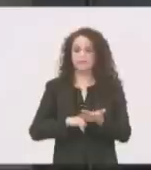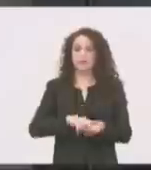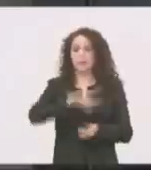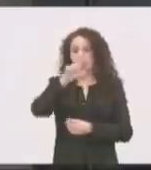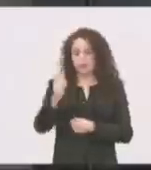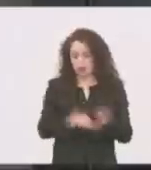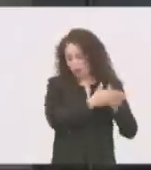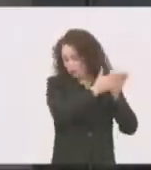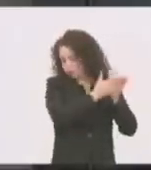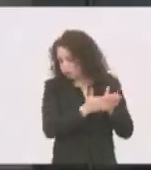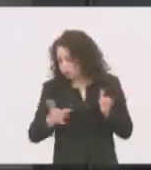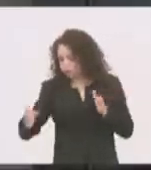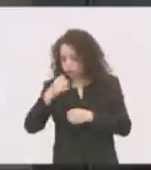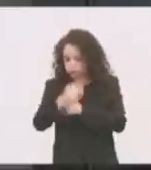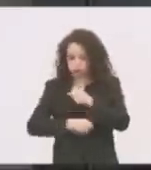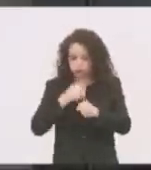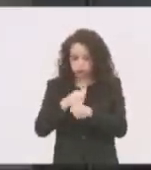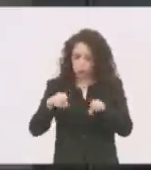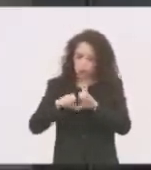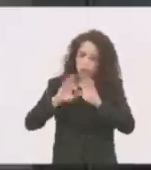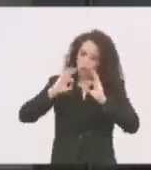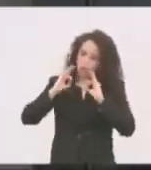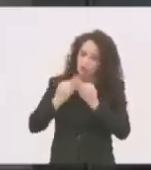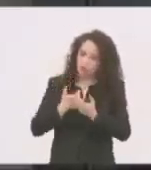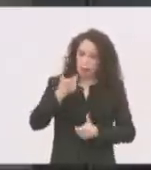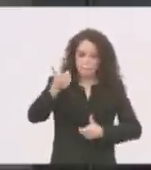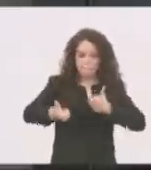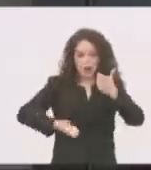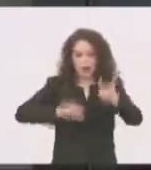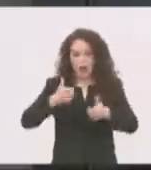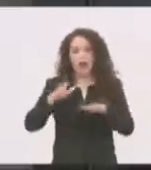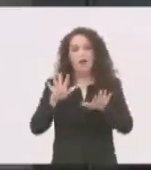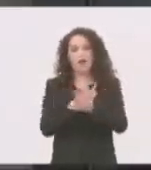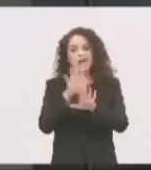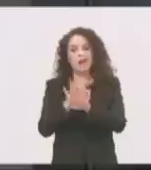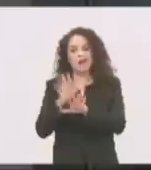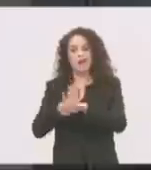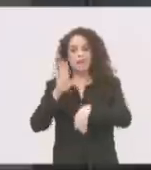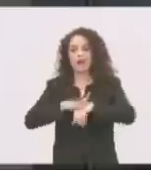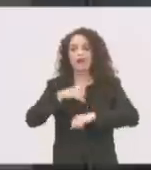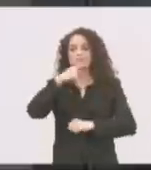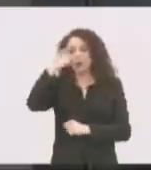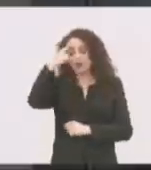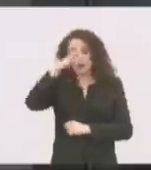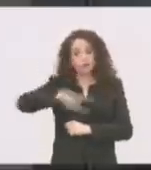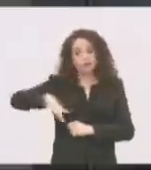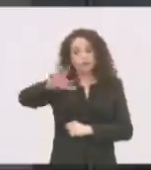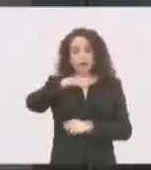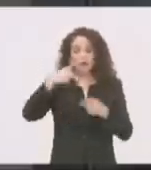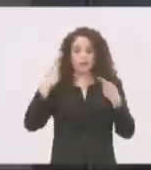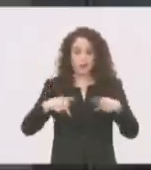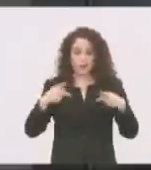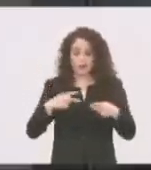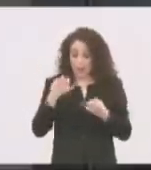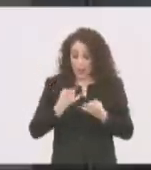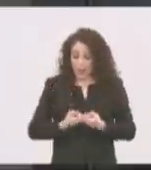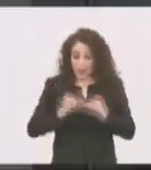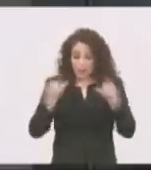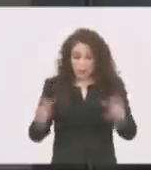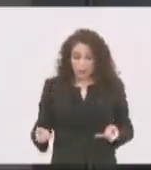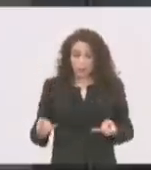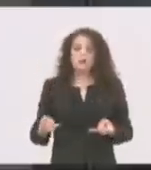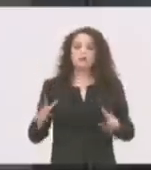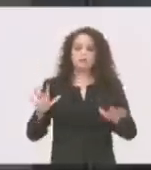tiempo, las formas del dinero fueron cambiando y adaptándose a las mejores soluciones para la sociedad. La historia del dinero